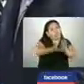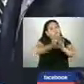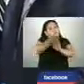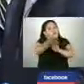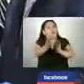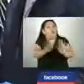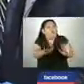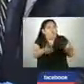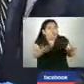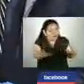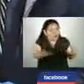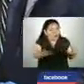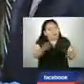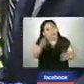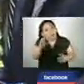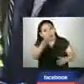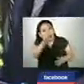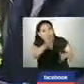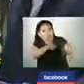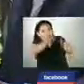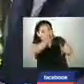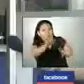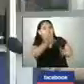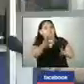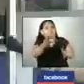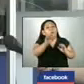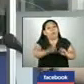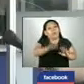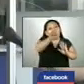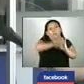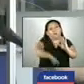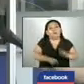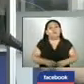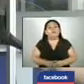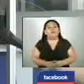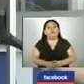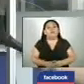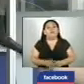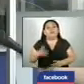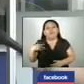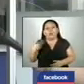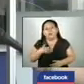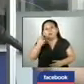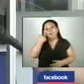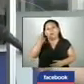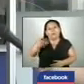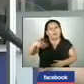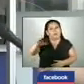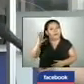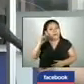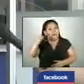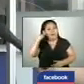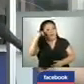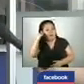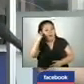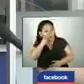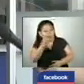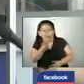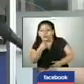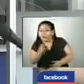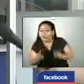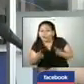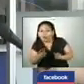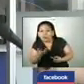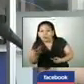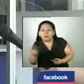y que de lo contrario las instituciones podrían recibir multas. De momento hemos detectado, por ejemplo, incrementos importantes o sustanciales de precios